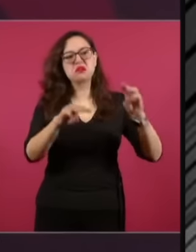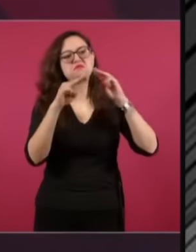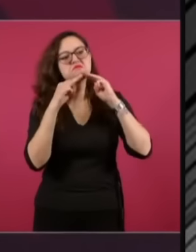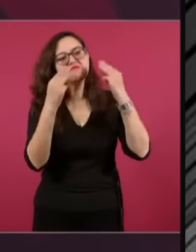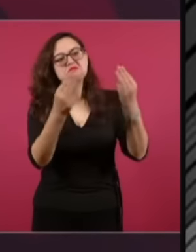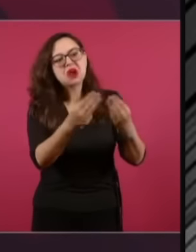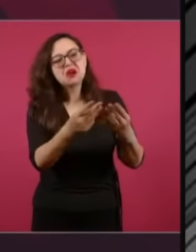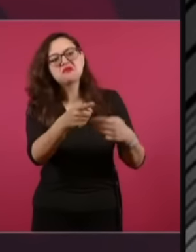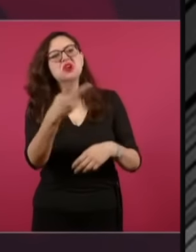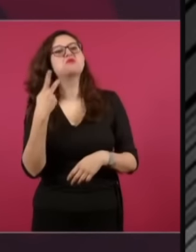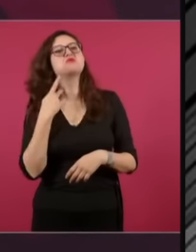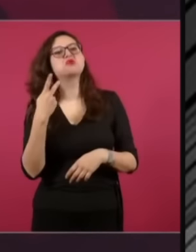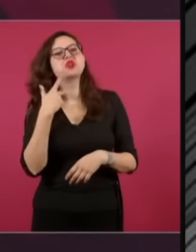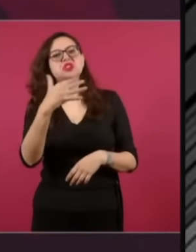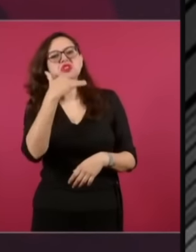Bueno,